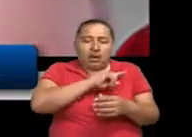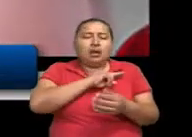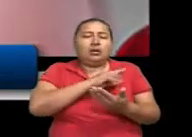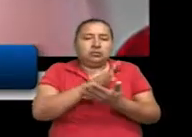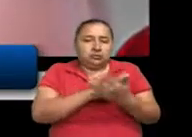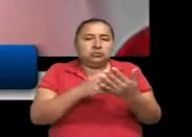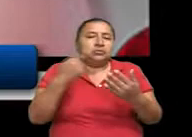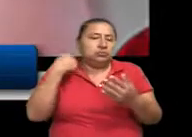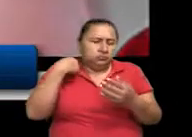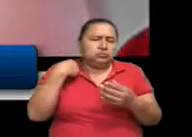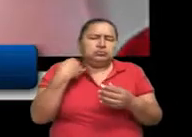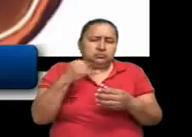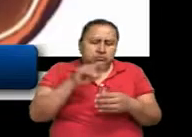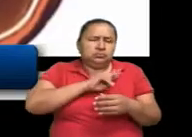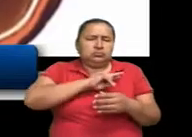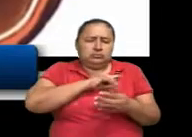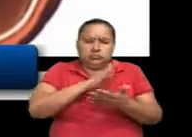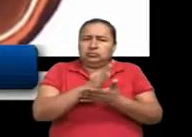Sí,